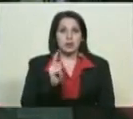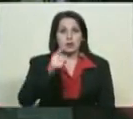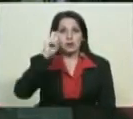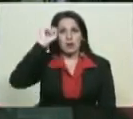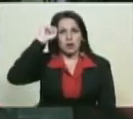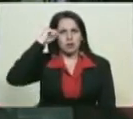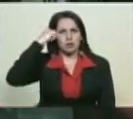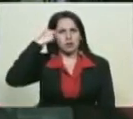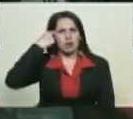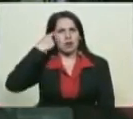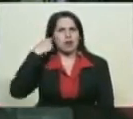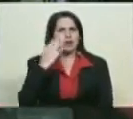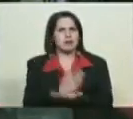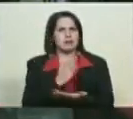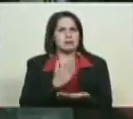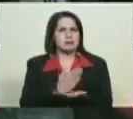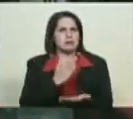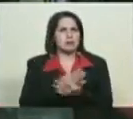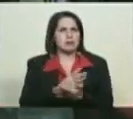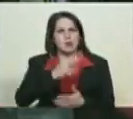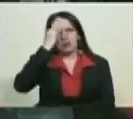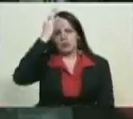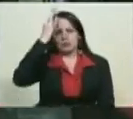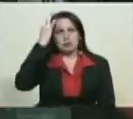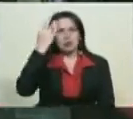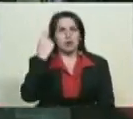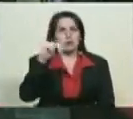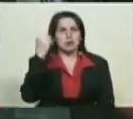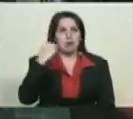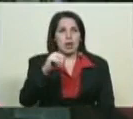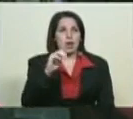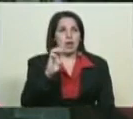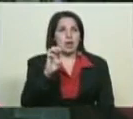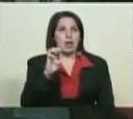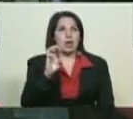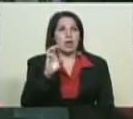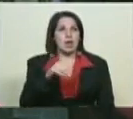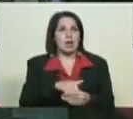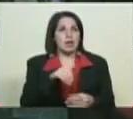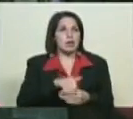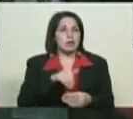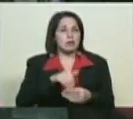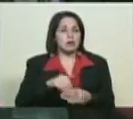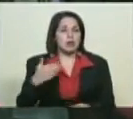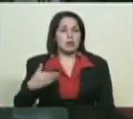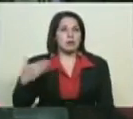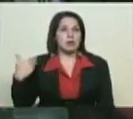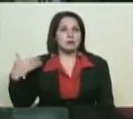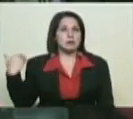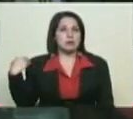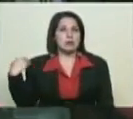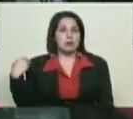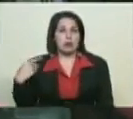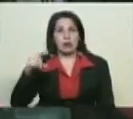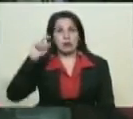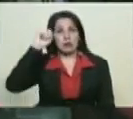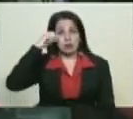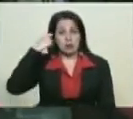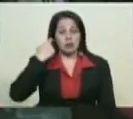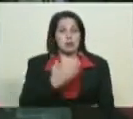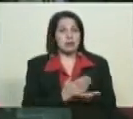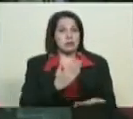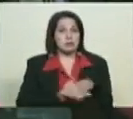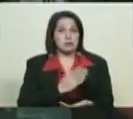siempre el Consejo Nacional Electoral del pasado y hay que recordar siempre